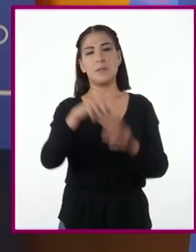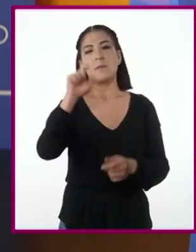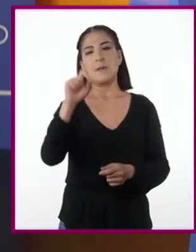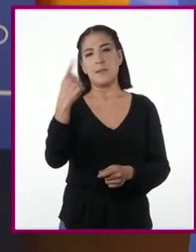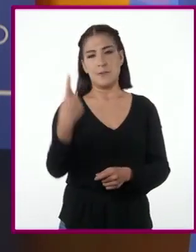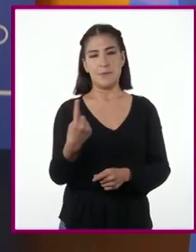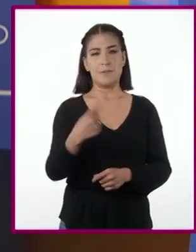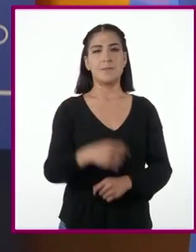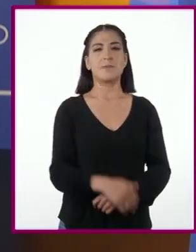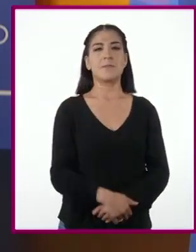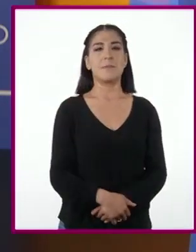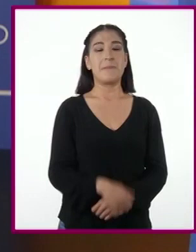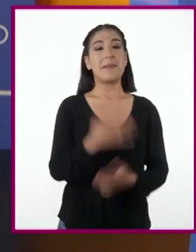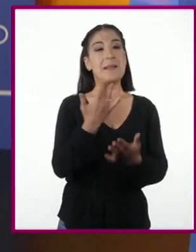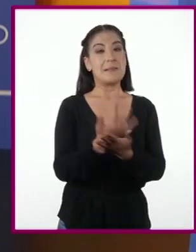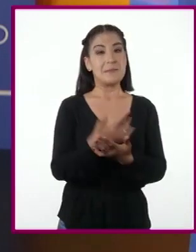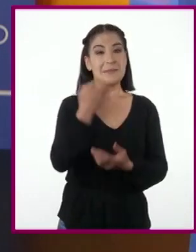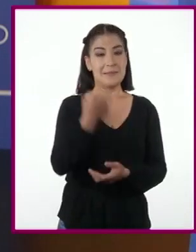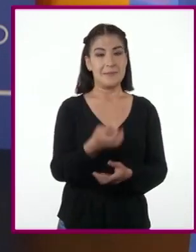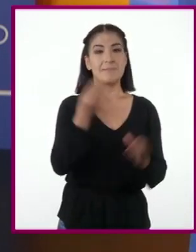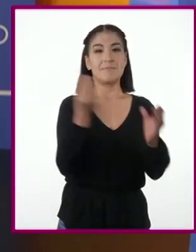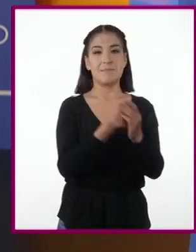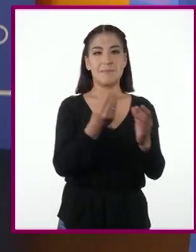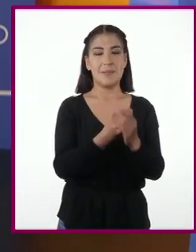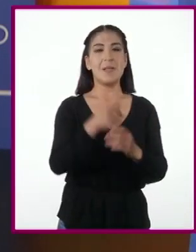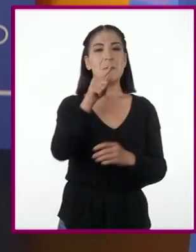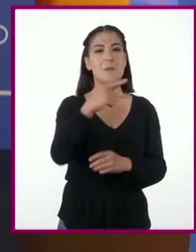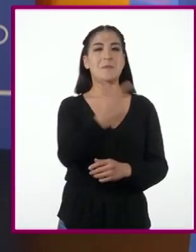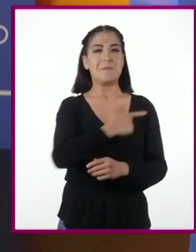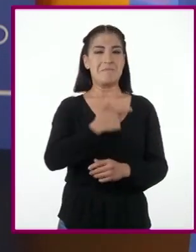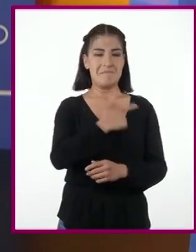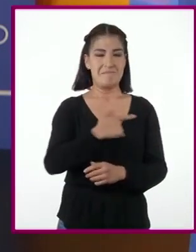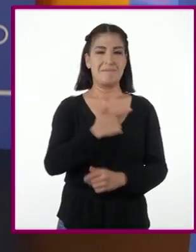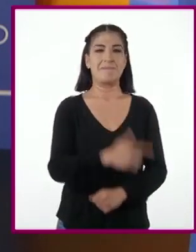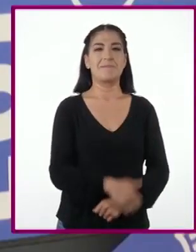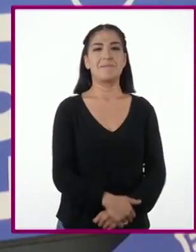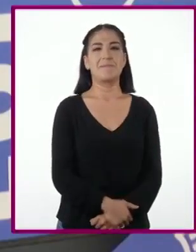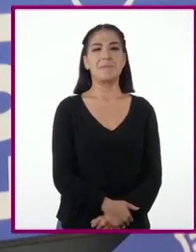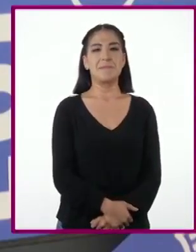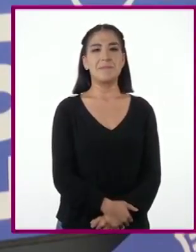2020-2021. Espero que esta sesión resulte de provecho.